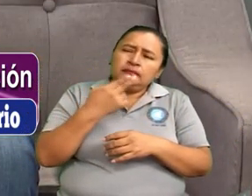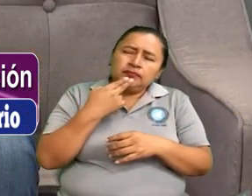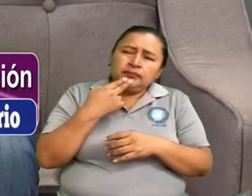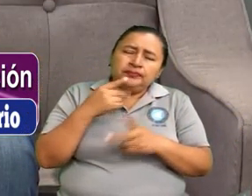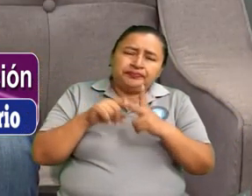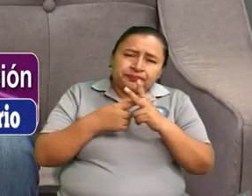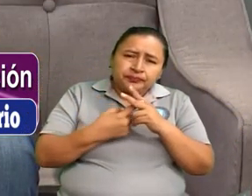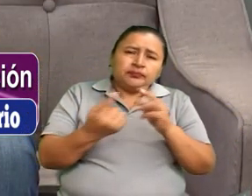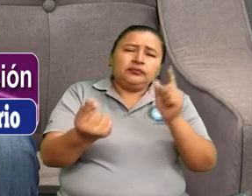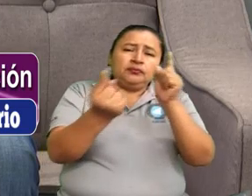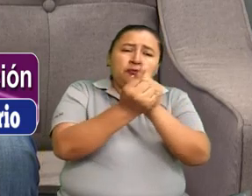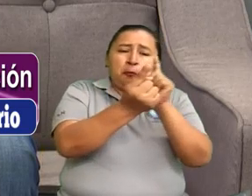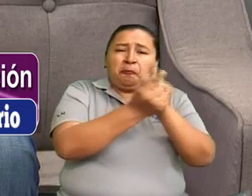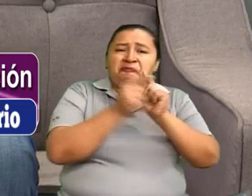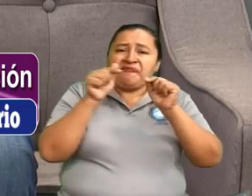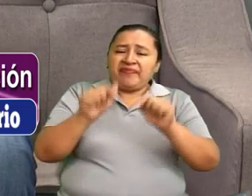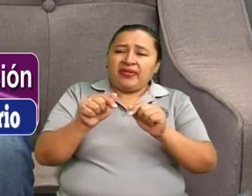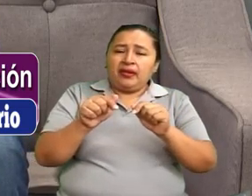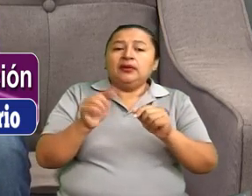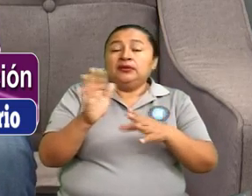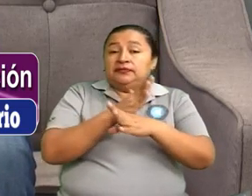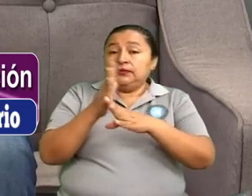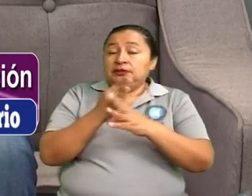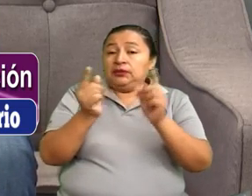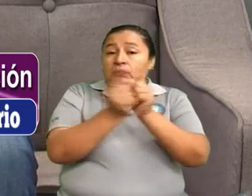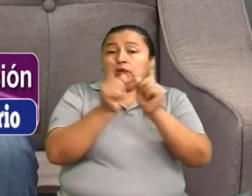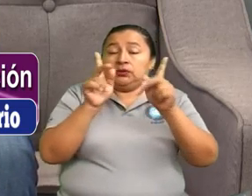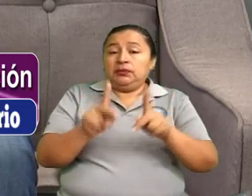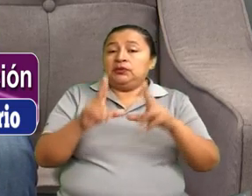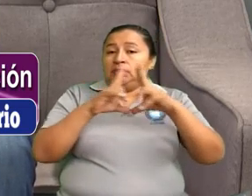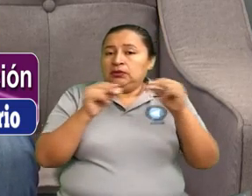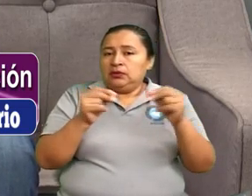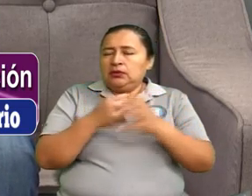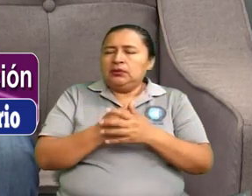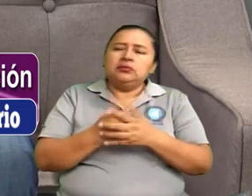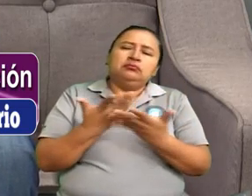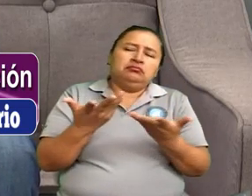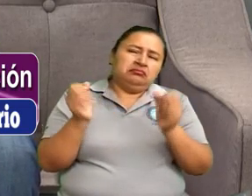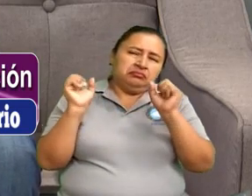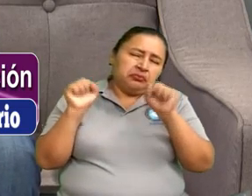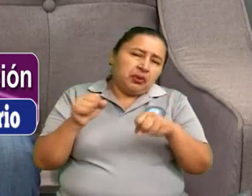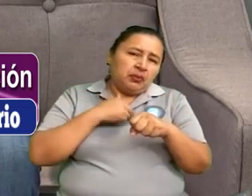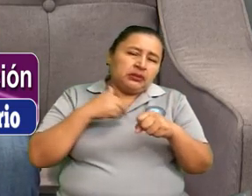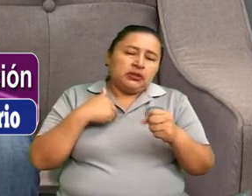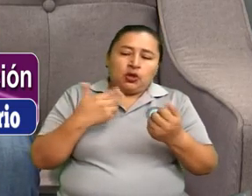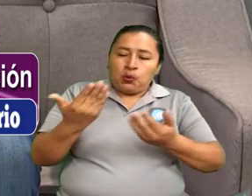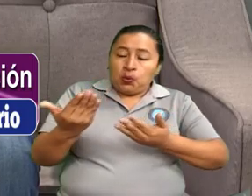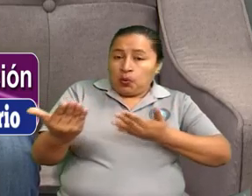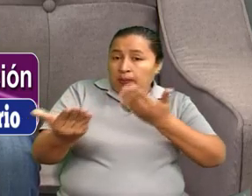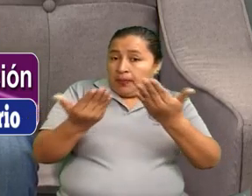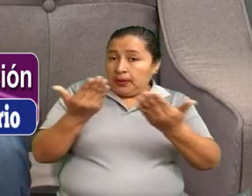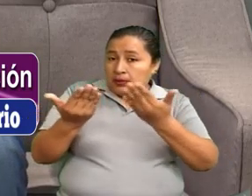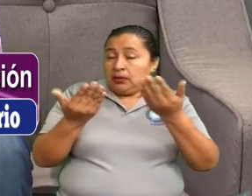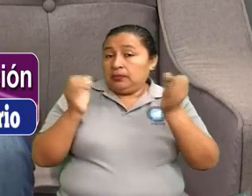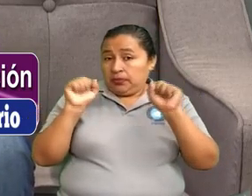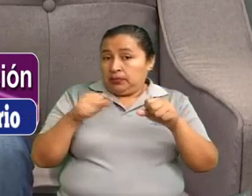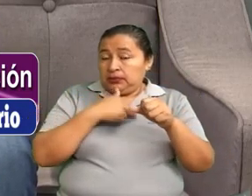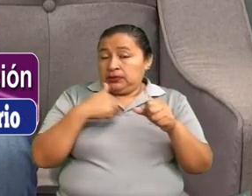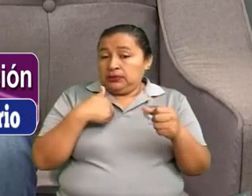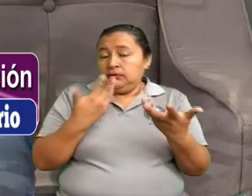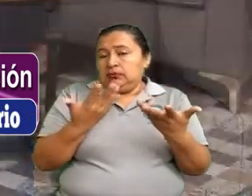de ese encuentro, a esos encuentros con la población nicaragüense, y si pudiésemos hacer algún comparativo en la medida de lo posible, porque entiendo que